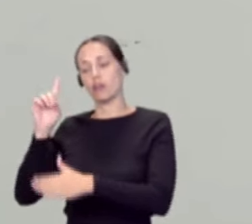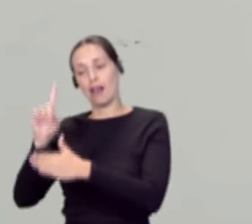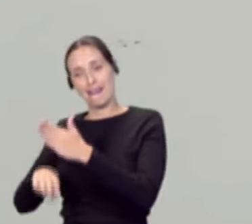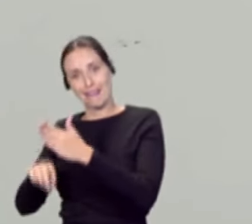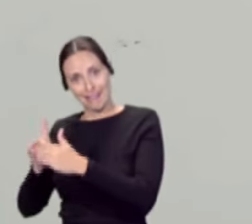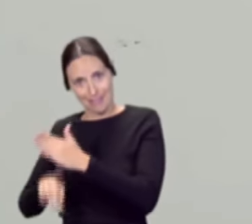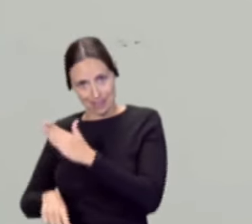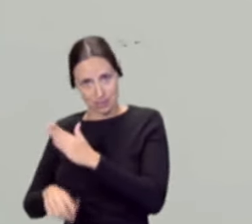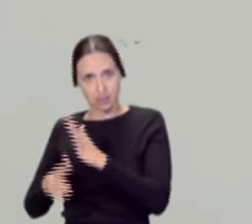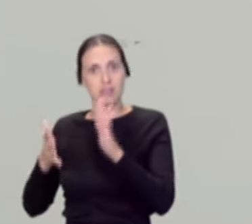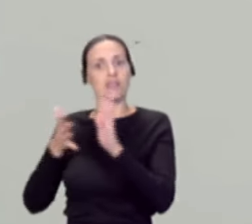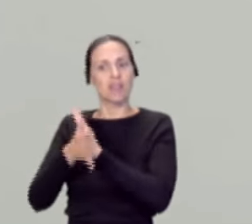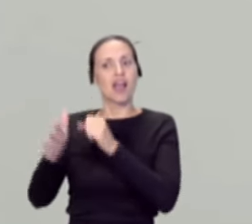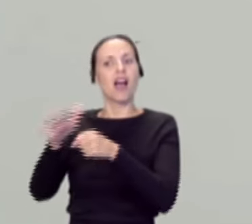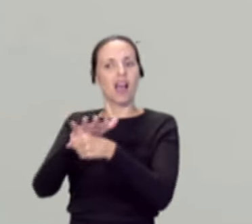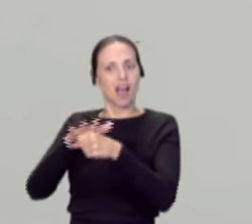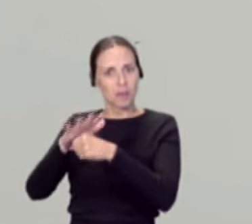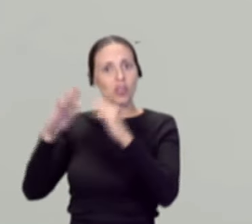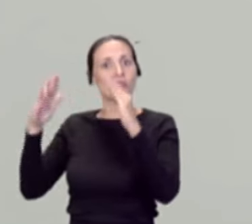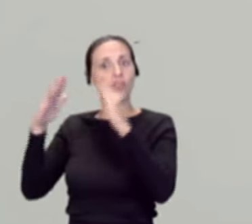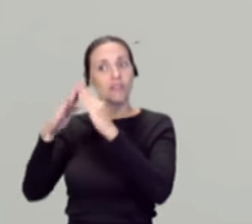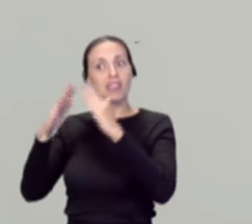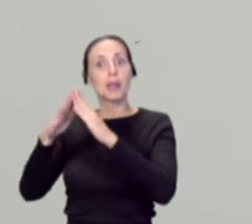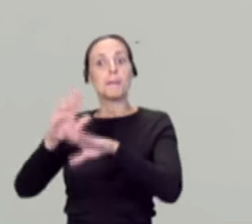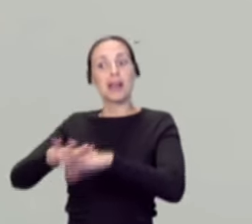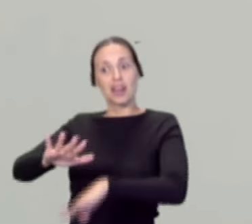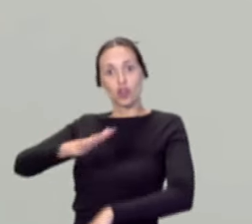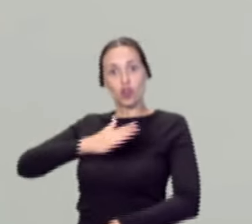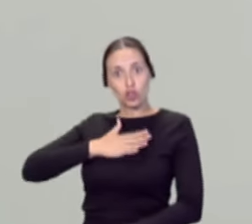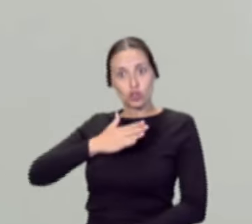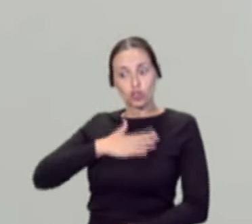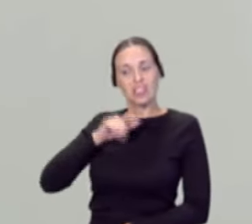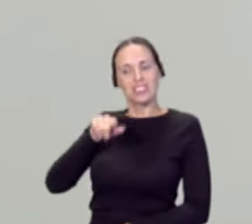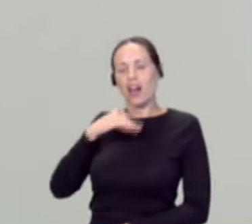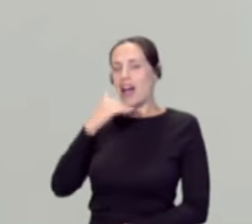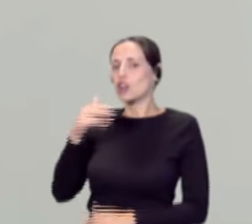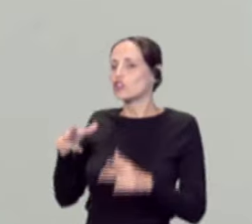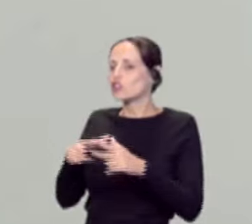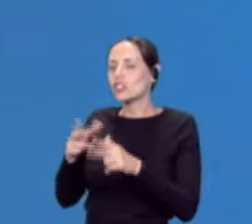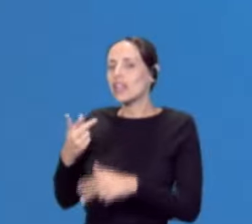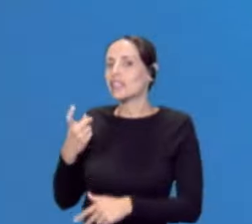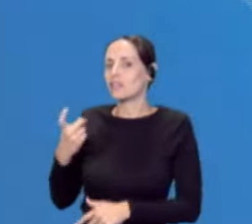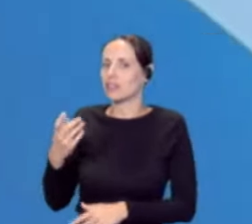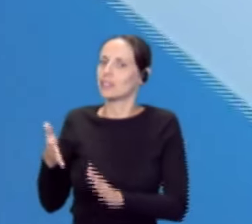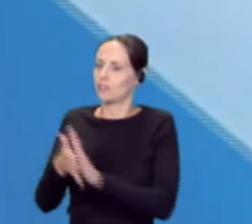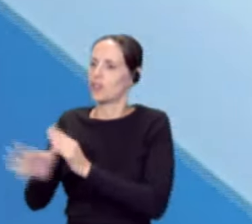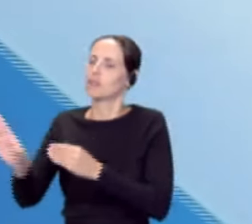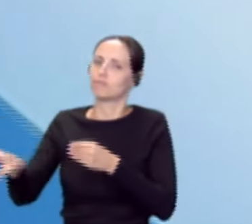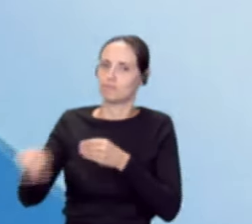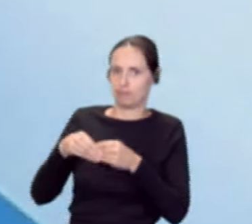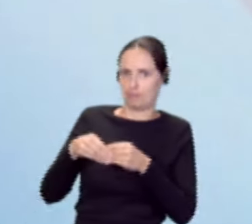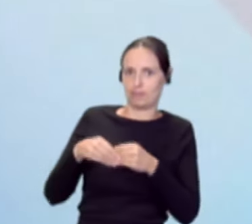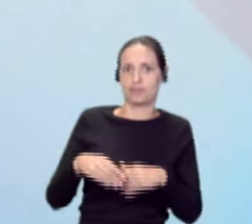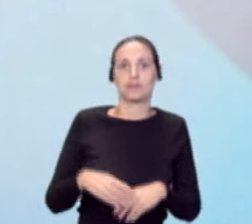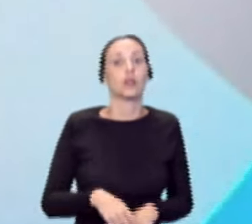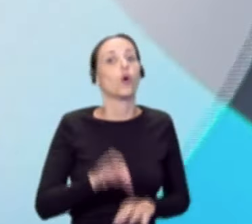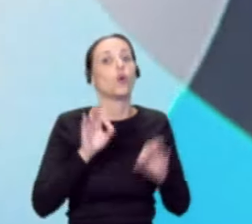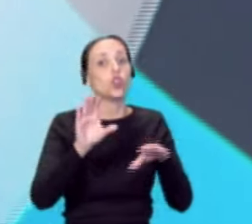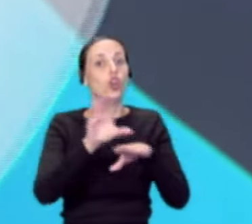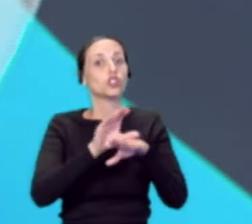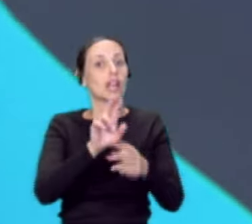decir, vivienda también forma parte ya para nosotros, dado que es una necesidad social. Bueno, pues eran las palabras de la consejera de Hacienda,